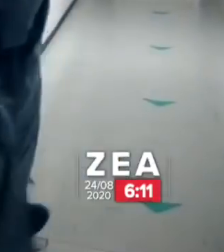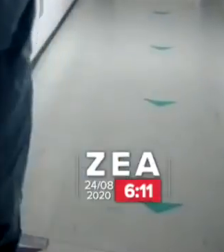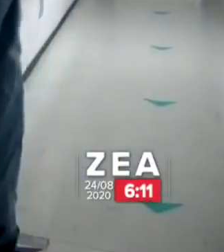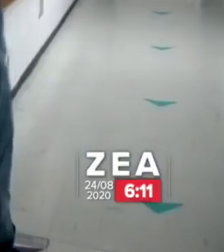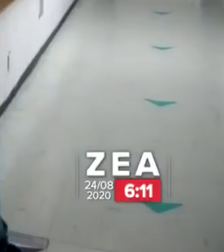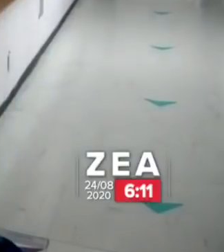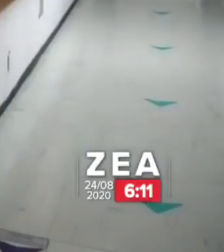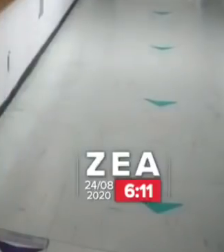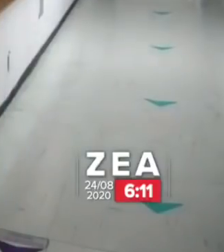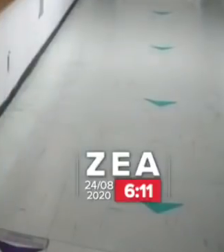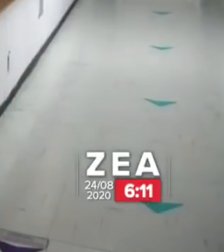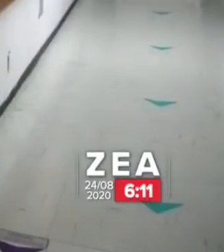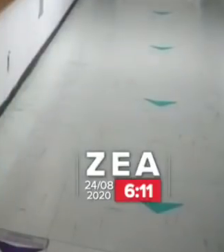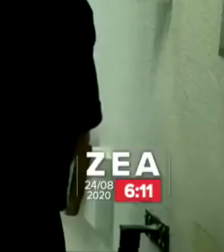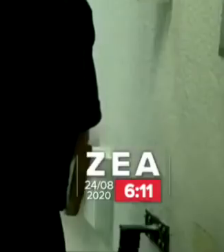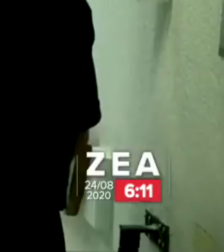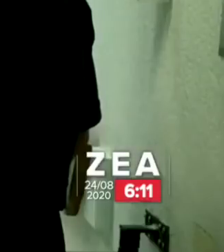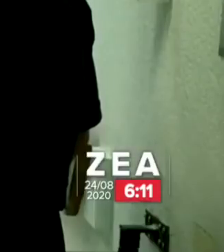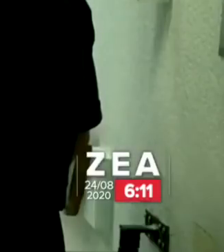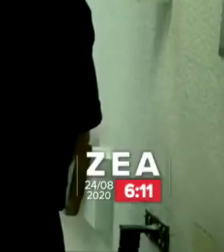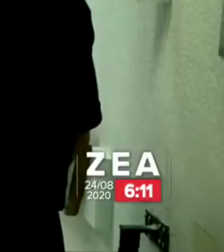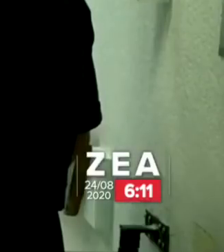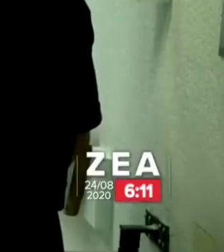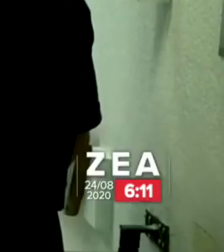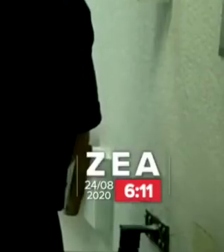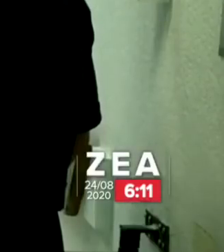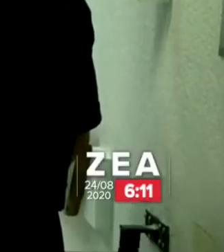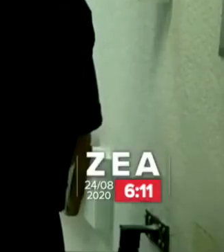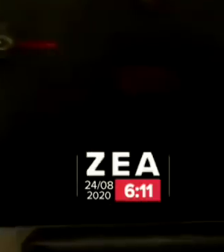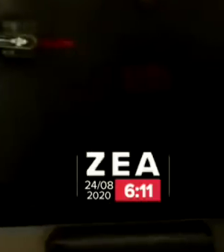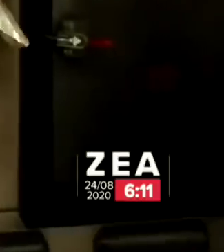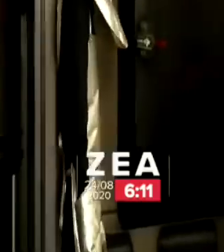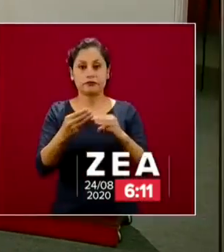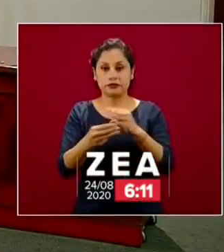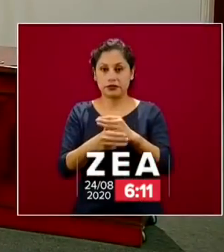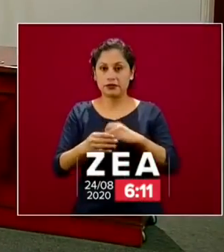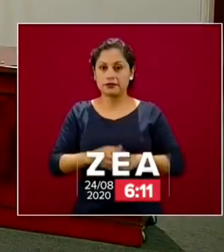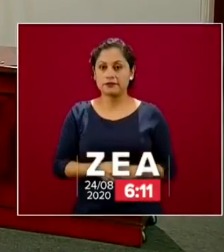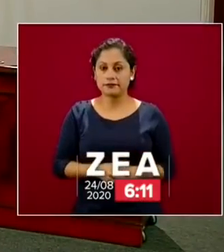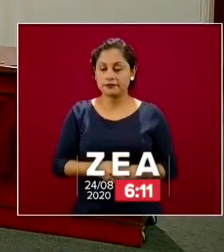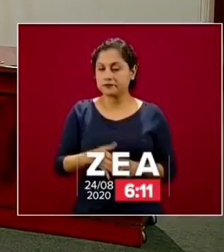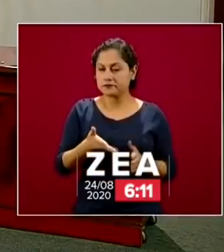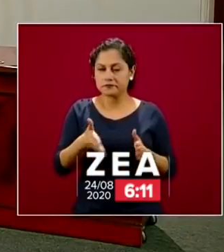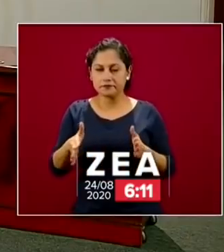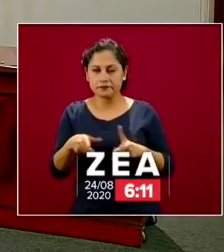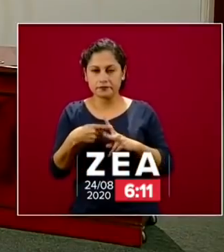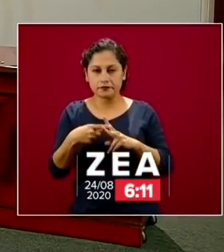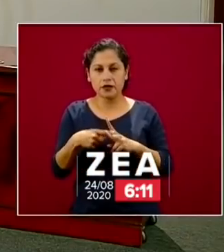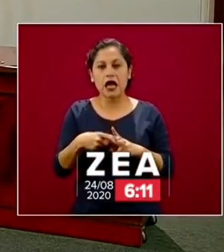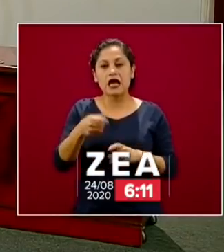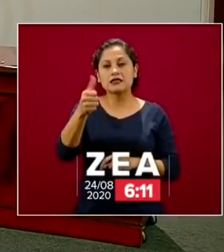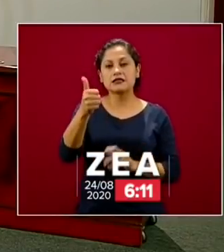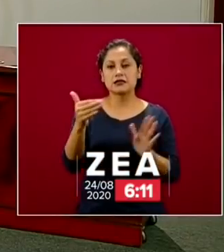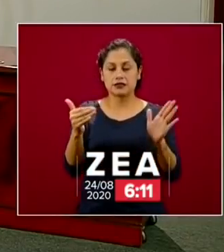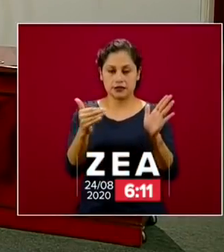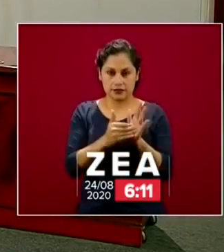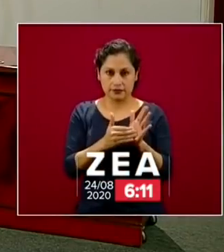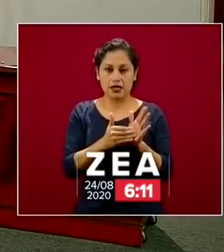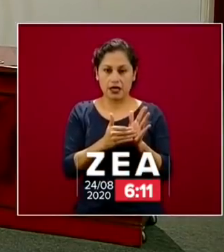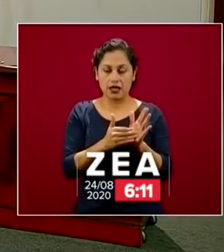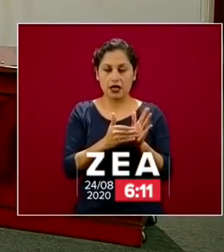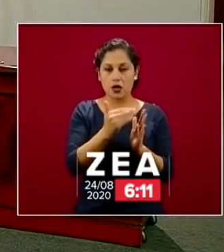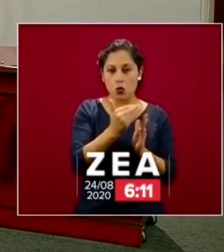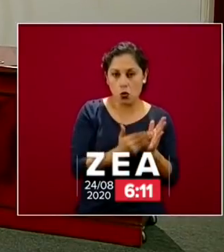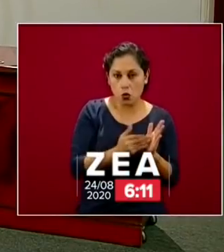población que podrían desafiar cualquier política pública el mínimo era 6000 otro escenario